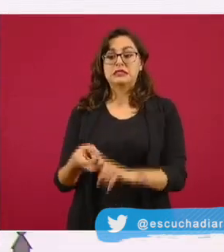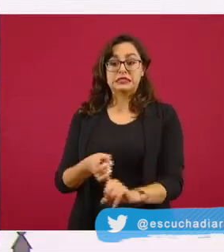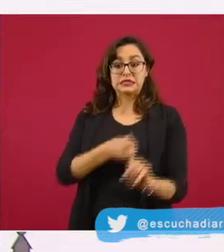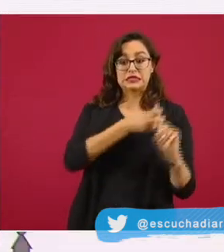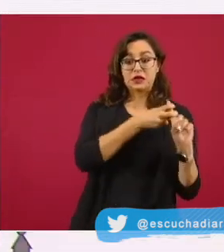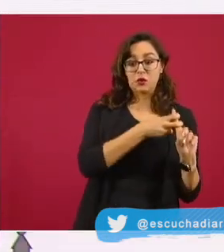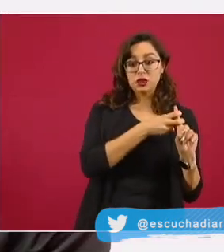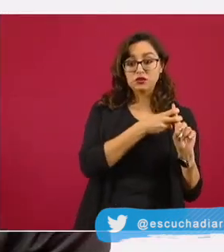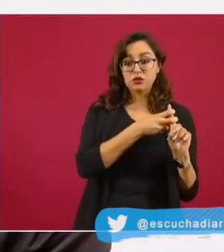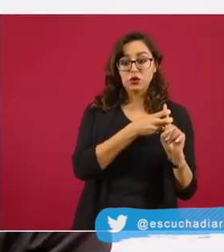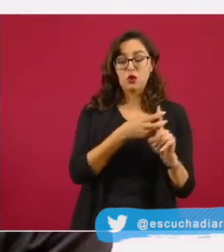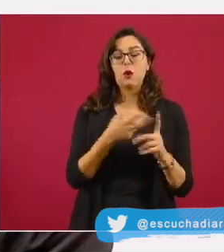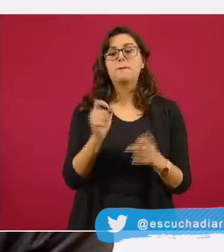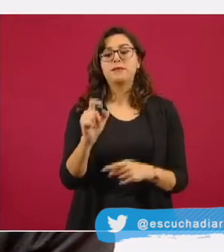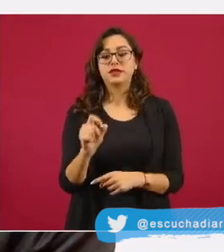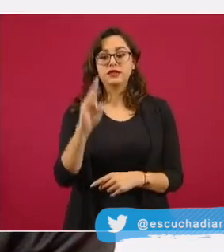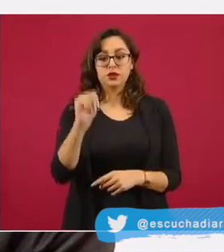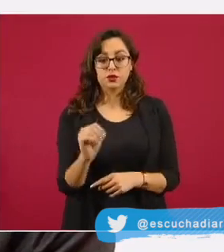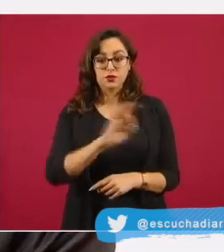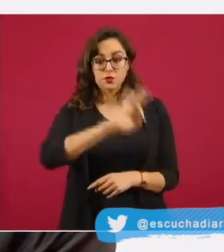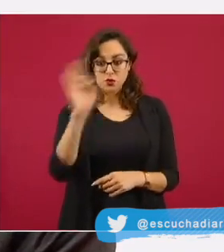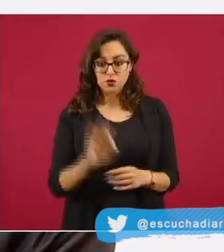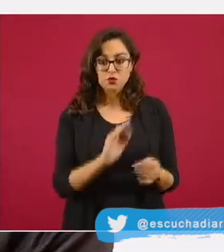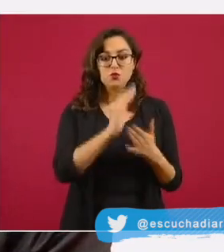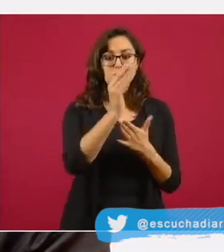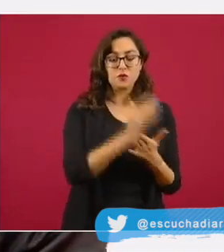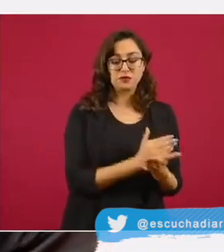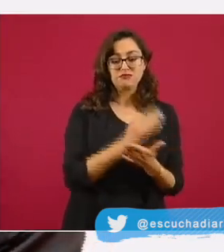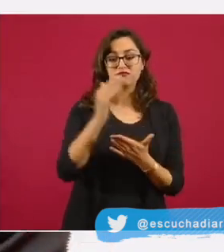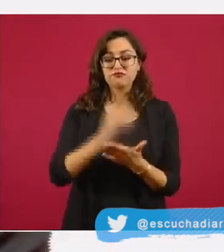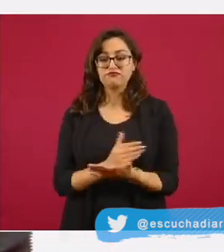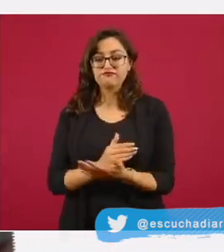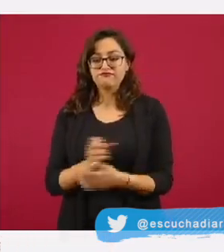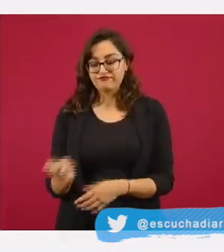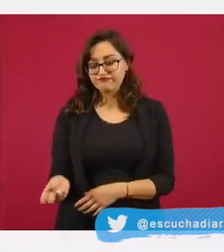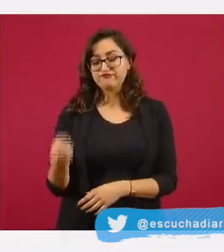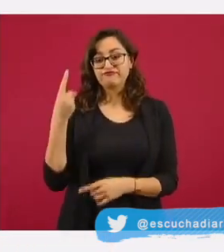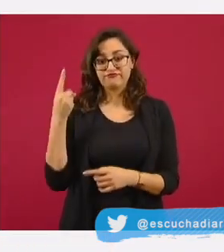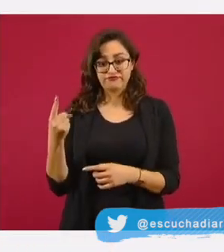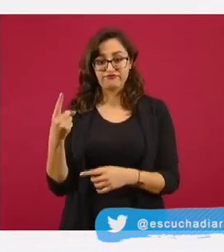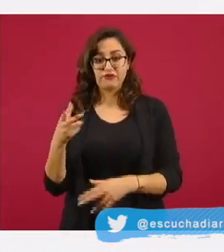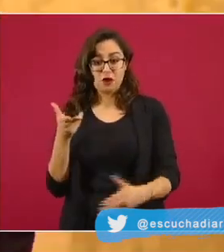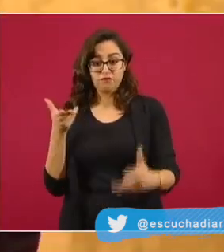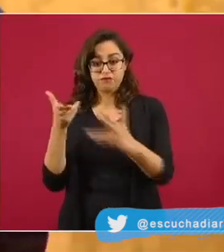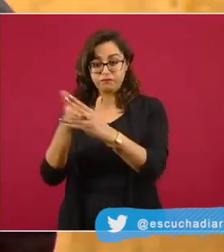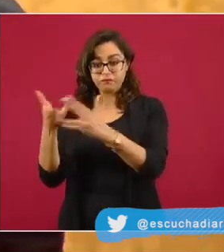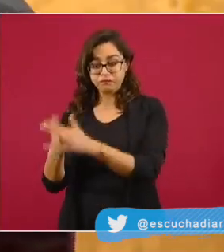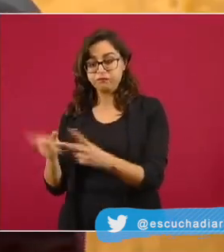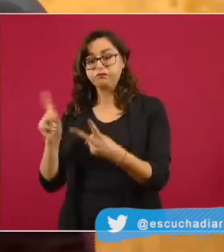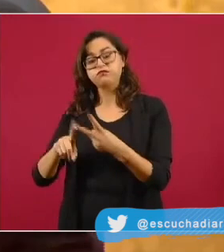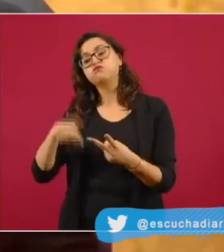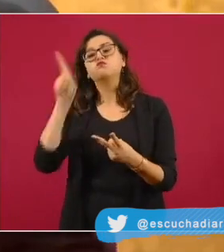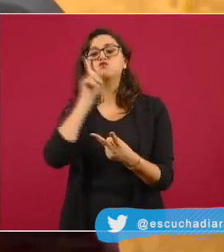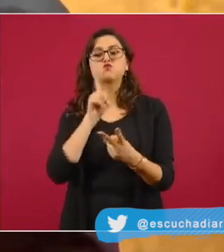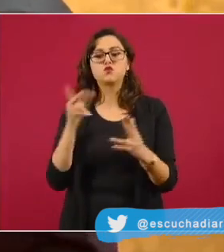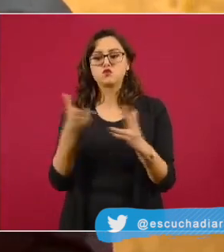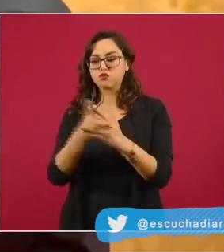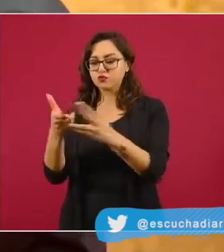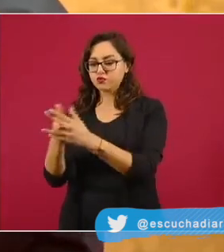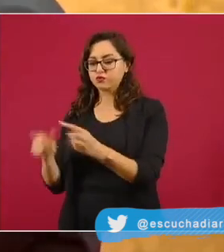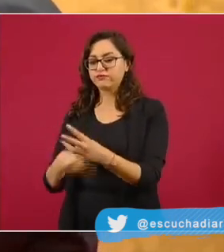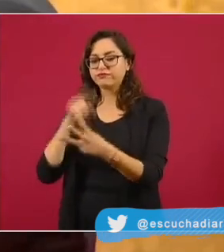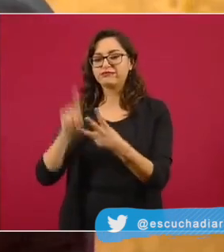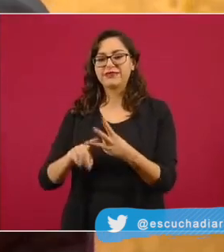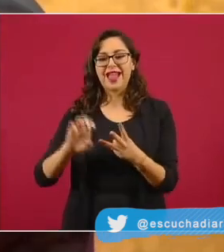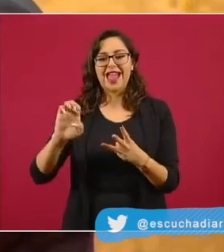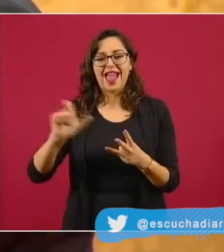29%. Las únicas excepciones han sido el homicidio doloso, el feminicidio y la extorsión,